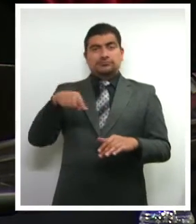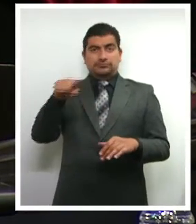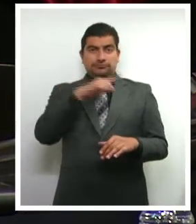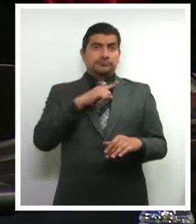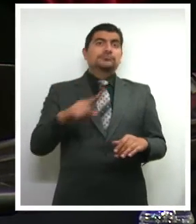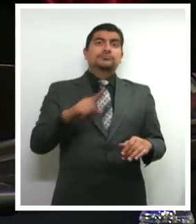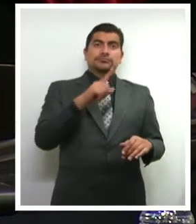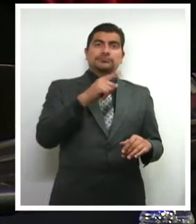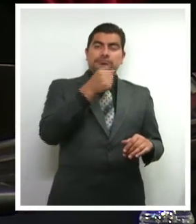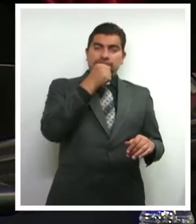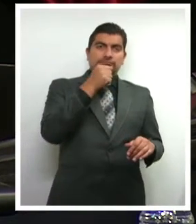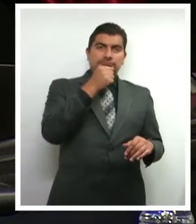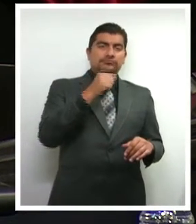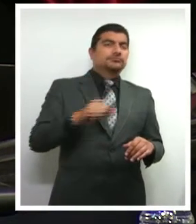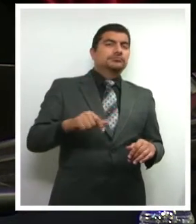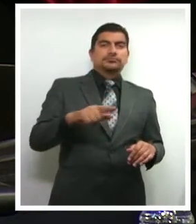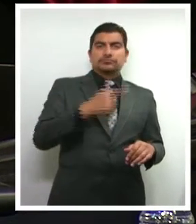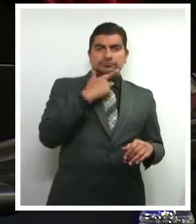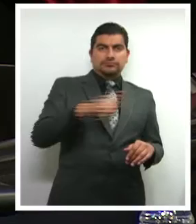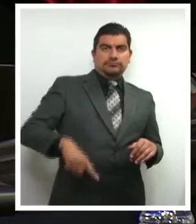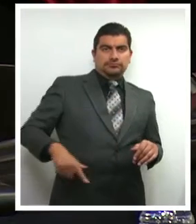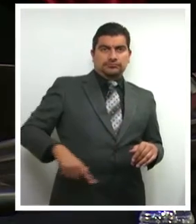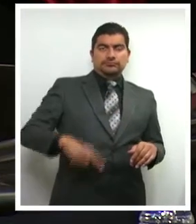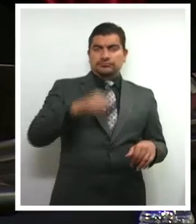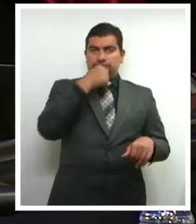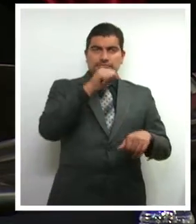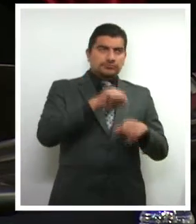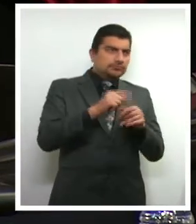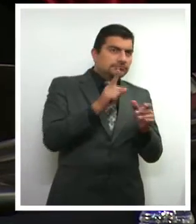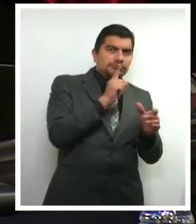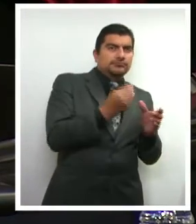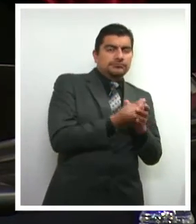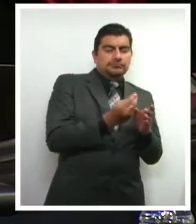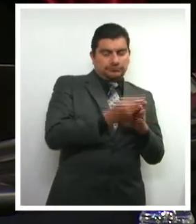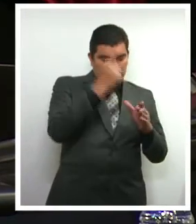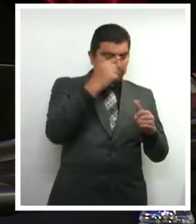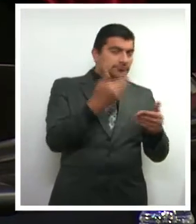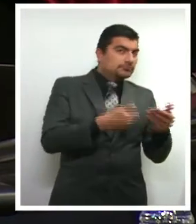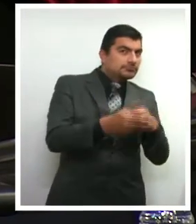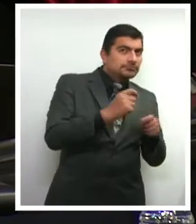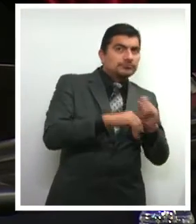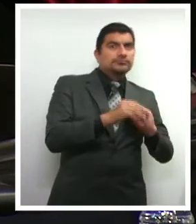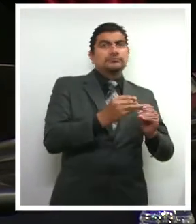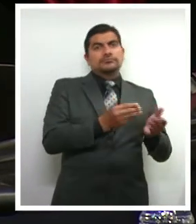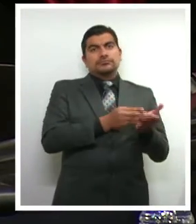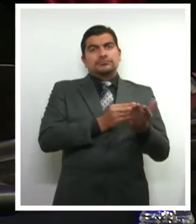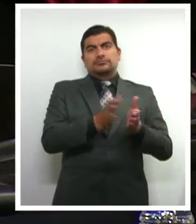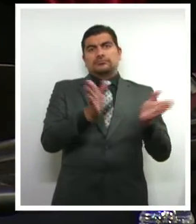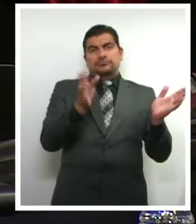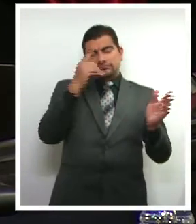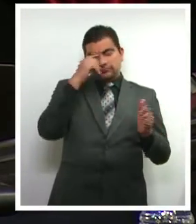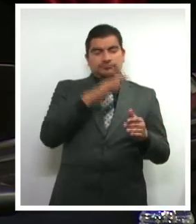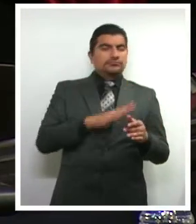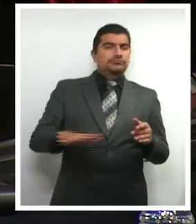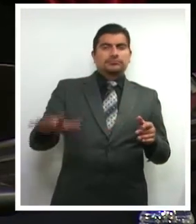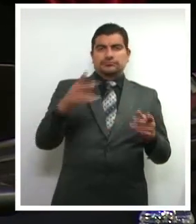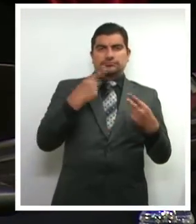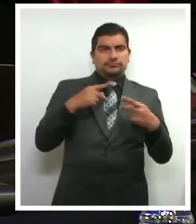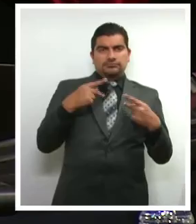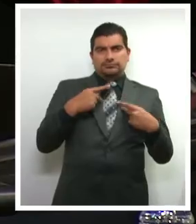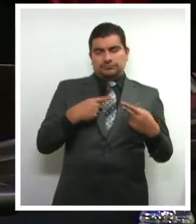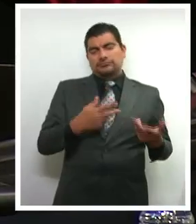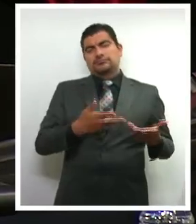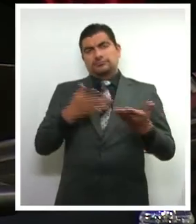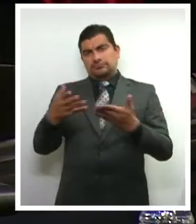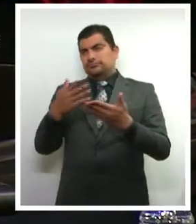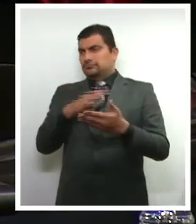gobierno mantenía, buscando iniciativas de apertura mediante la participación ciudadana.